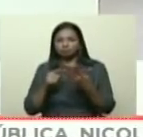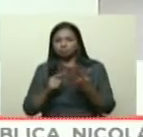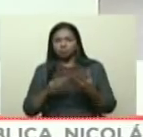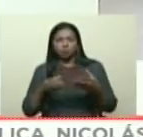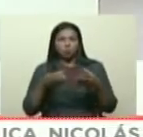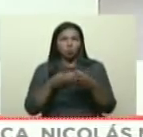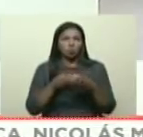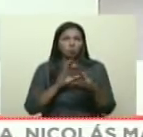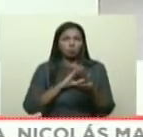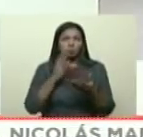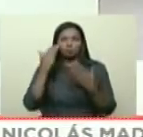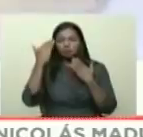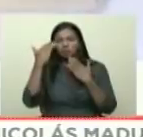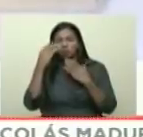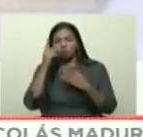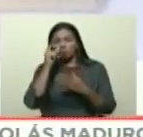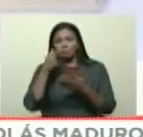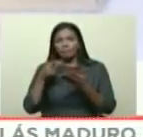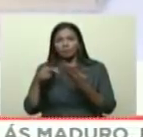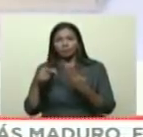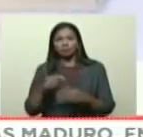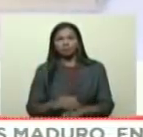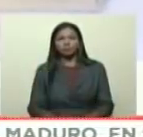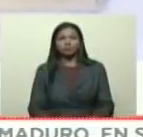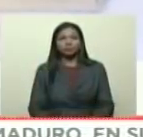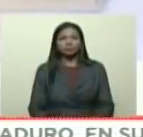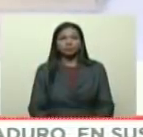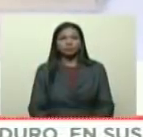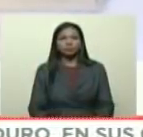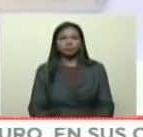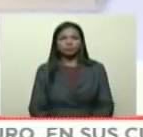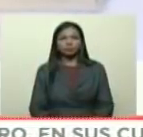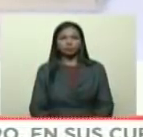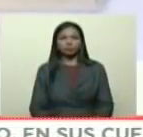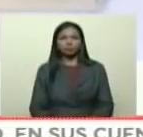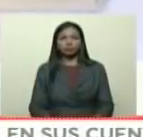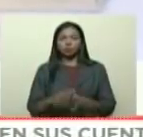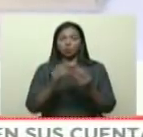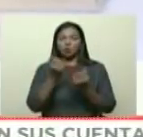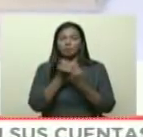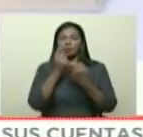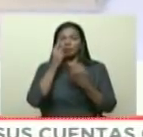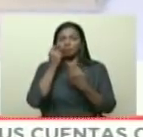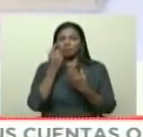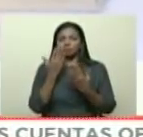García. De aquí le envío un saludo a Luis Brito García. Plena recuperación, todo el apoyo, Luis Brito.